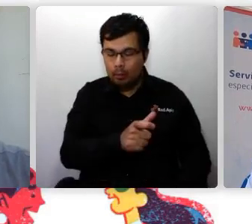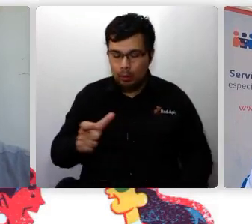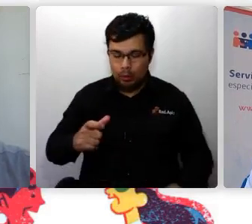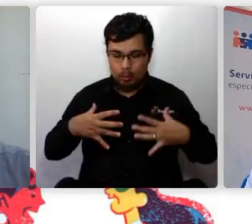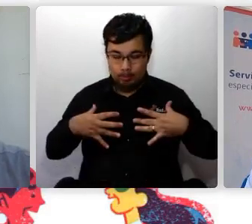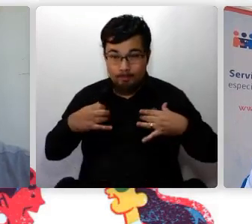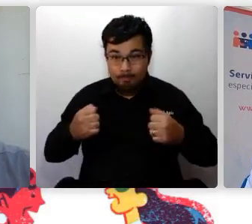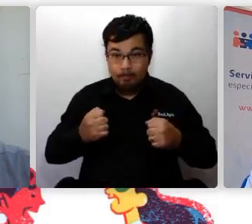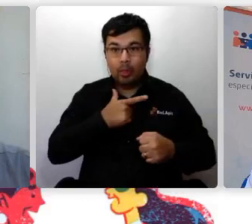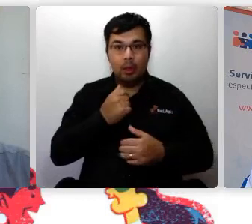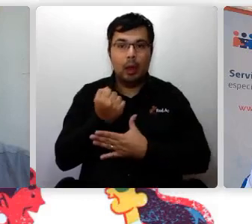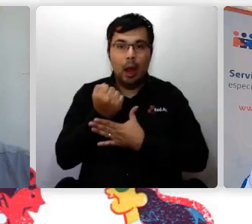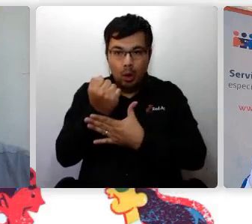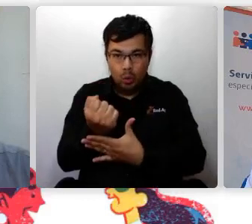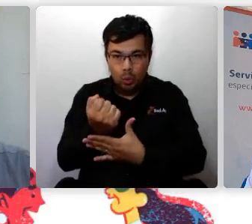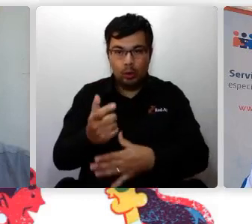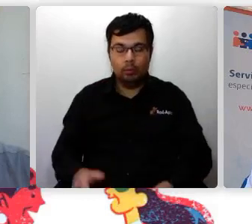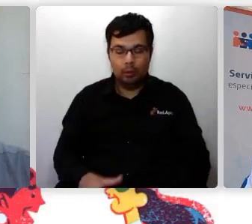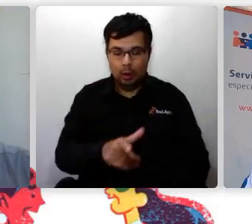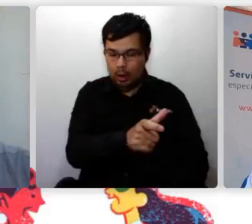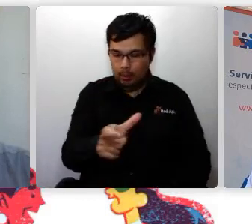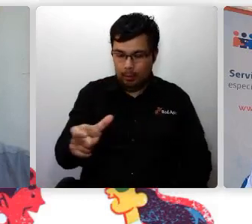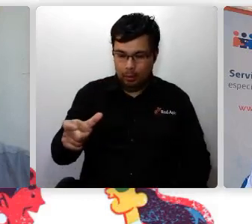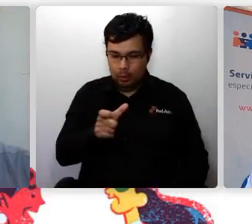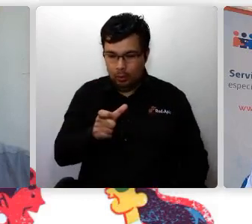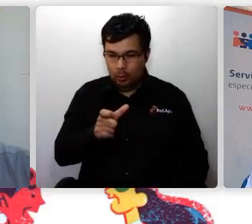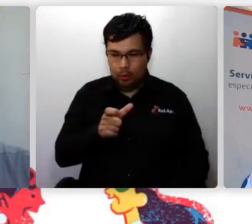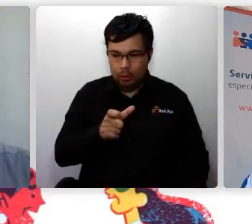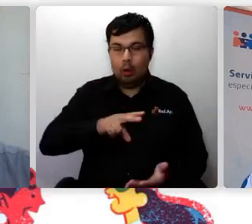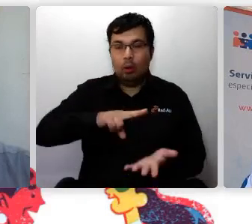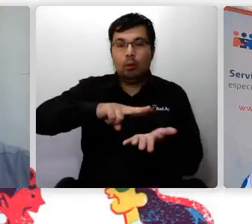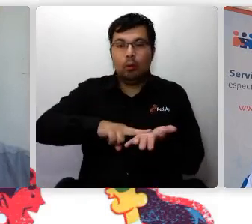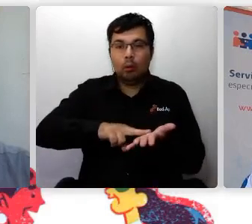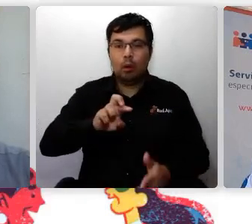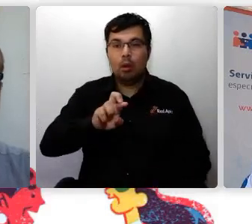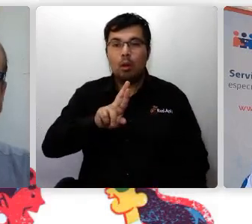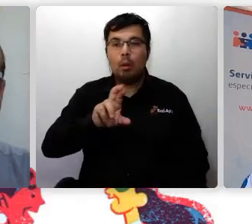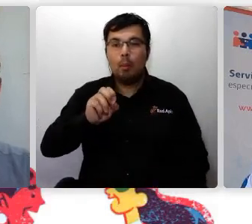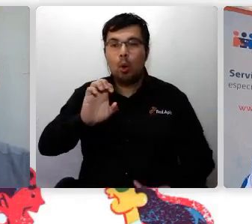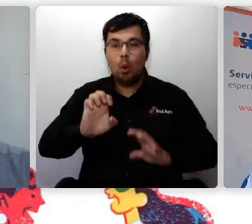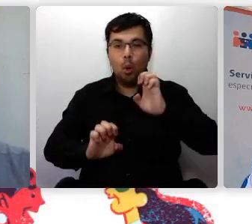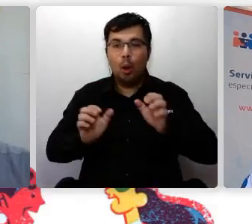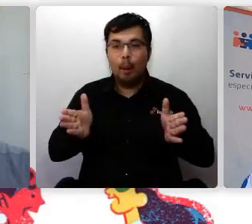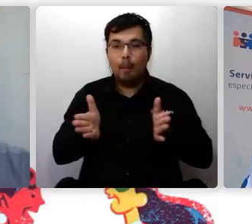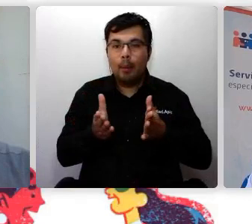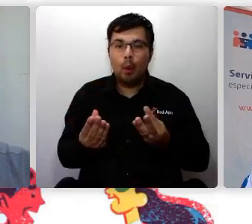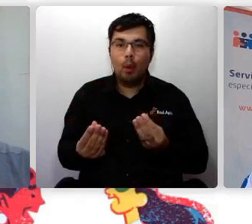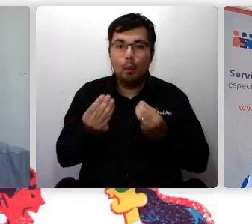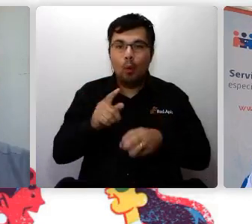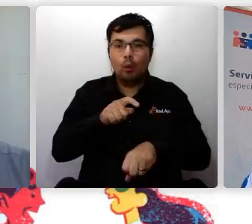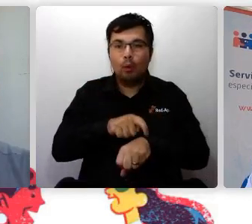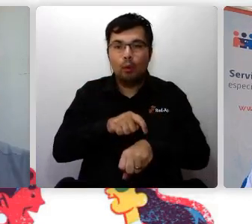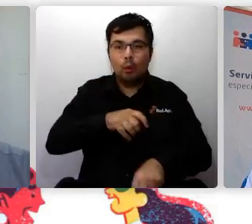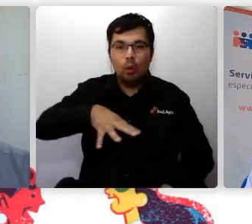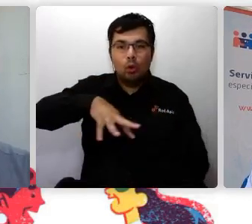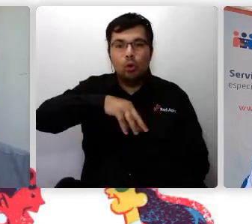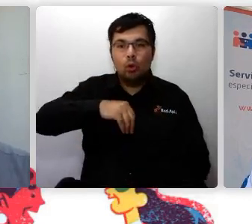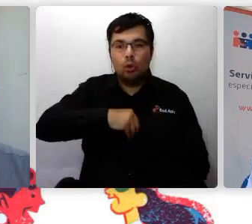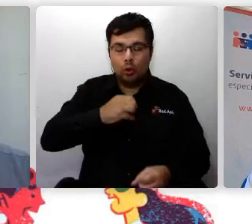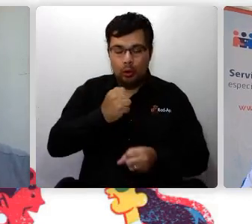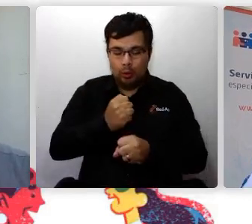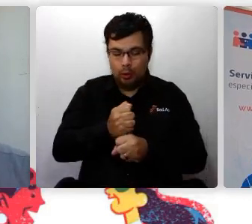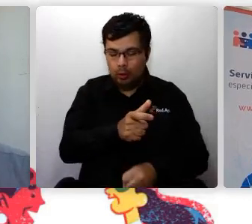ayudar a los contribuyentes. Y ProPyme es una excelente instancia. Nosotros estamos trabajando con gente de ProPyme hace muchos